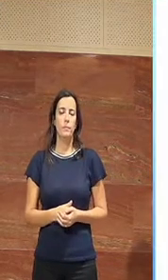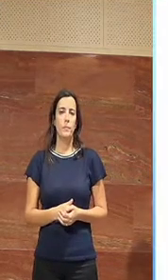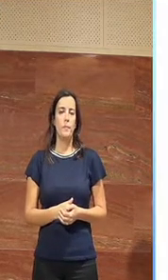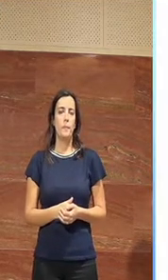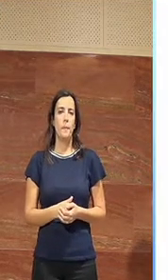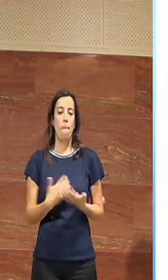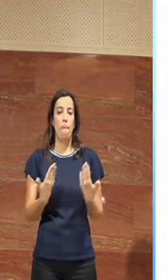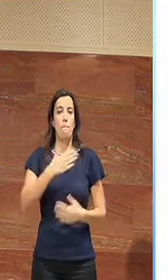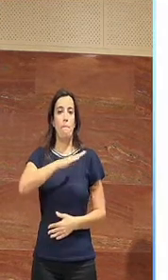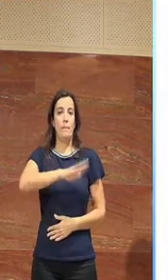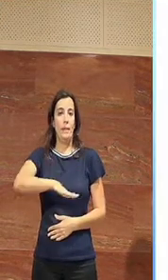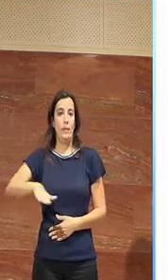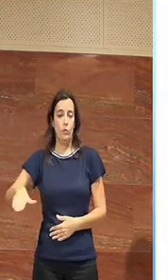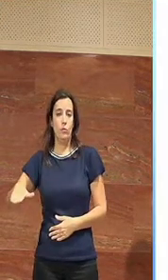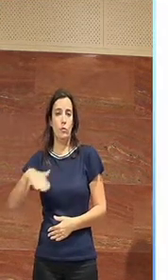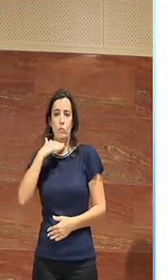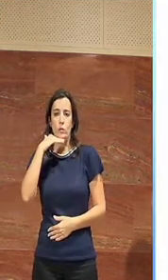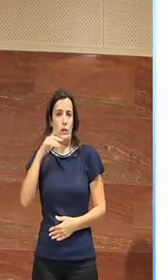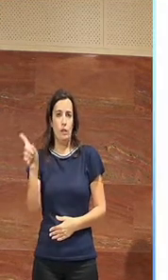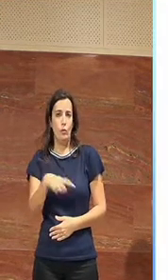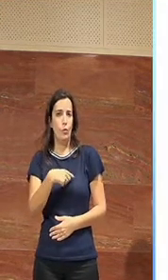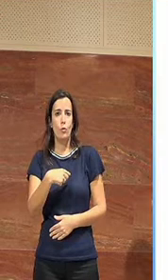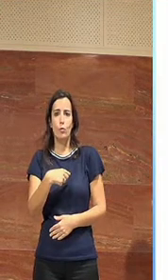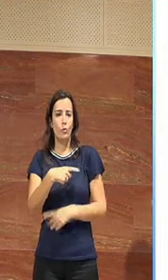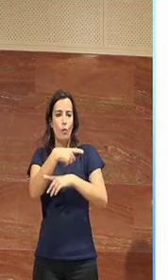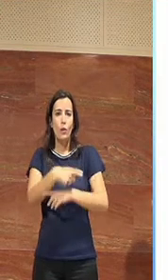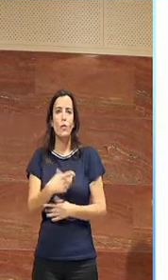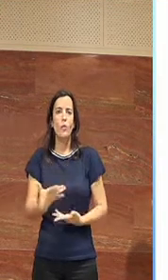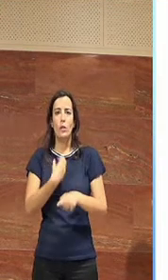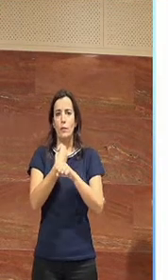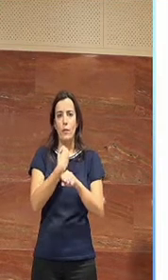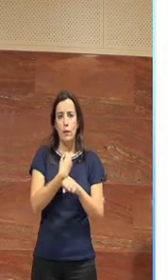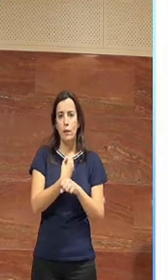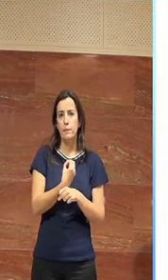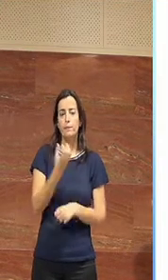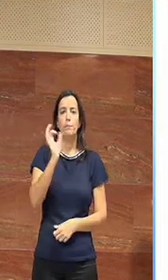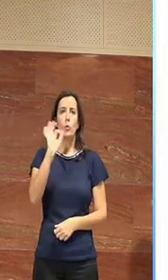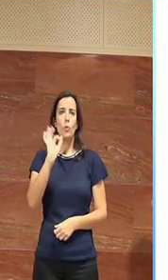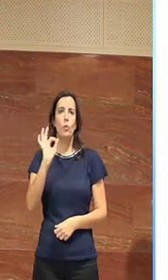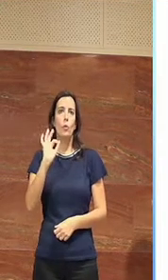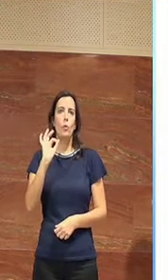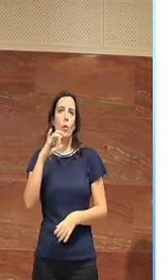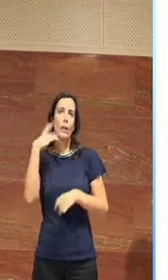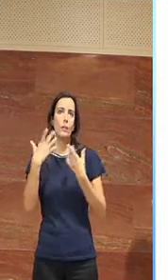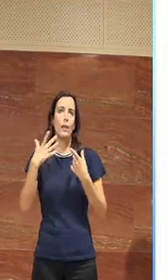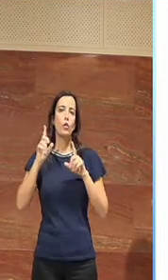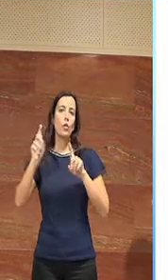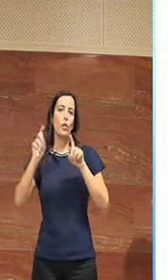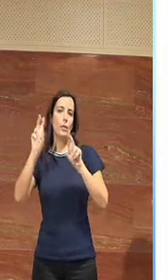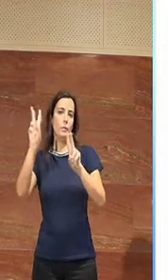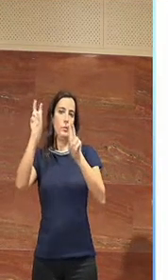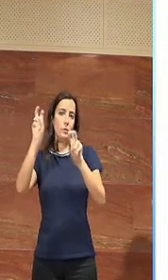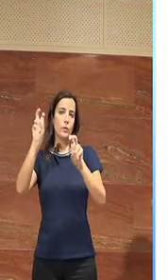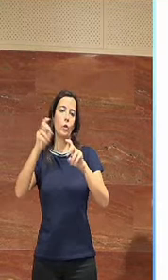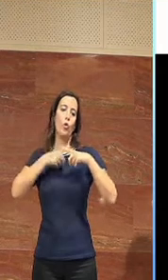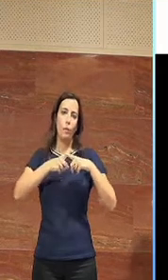Prácticamente todos los niños están obligados a trabajar o a compartir su actividad, llamémosla docente, con el